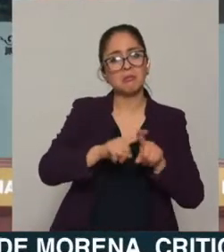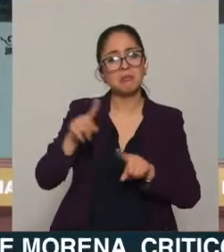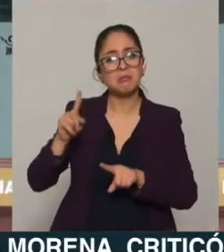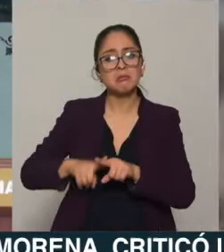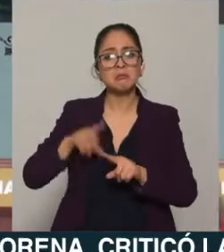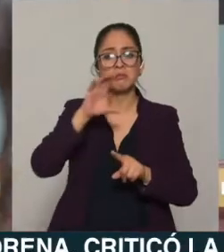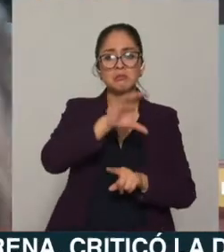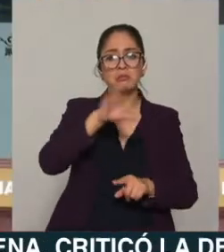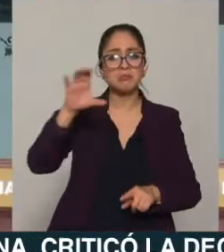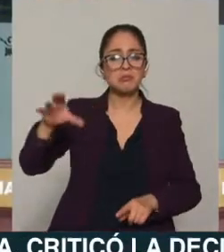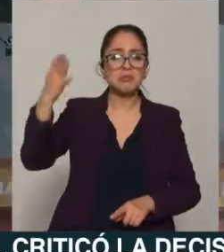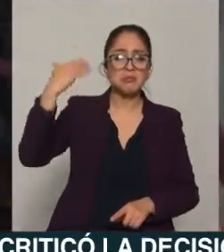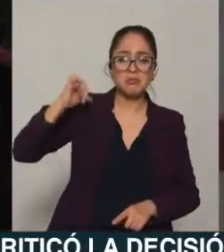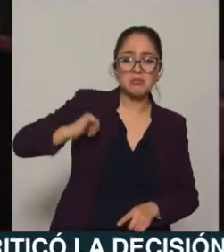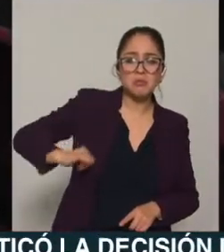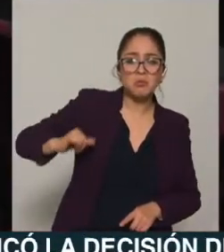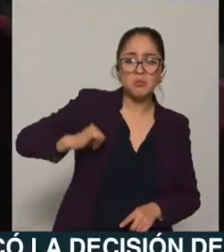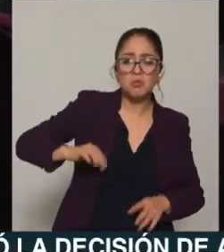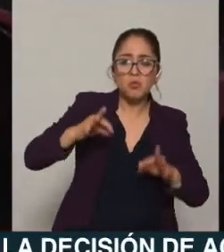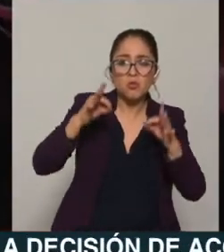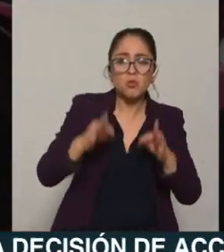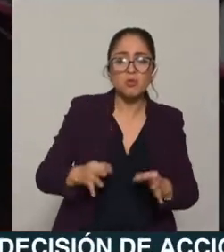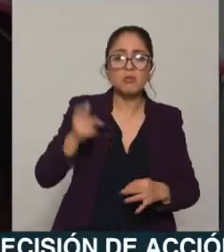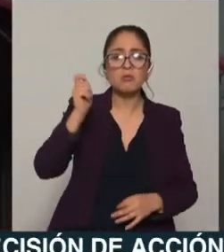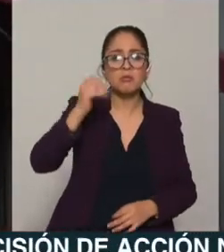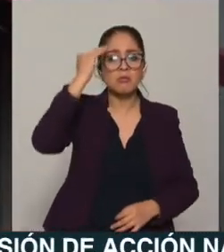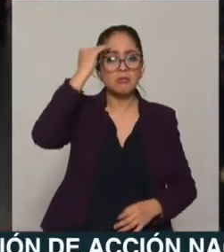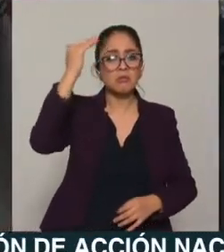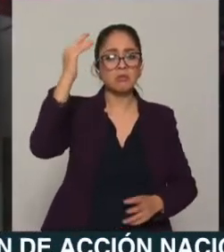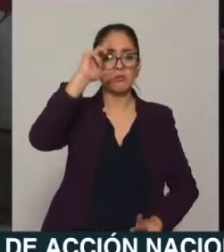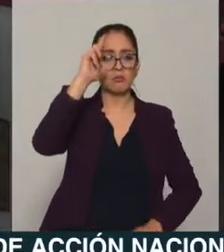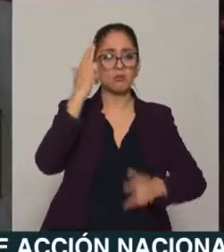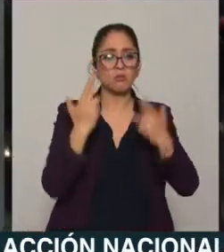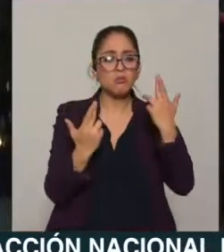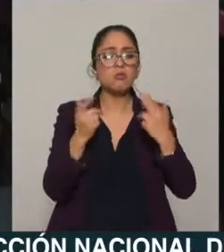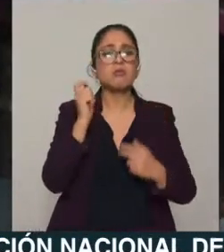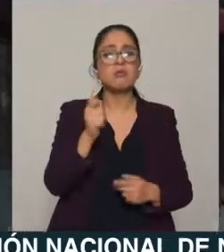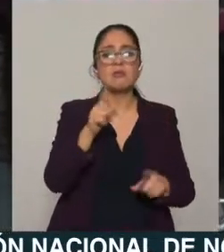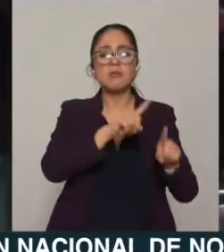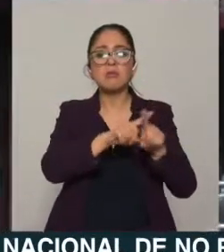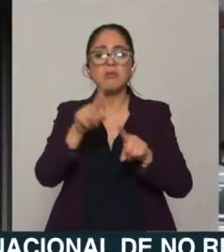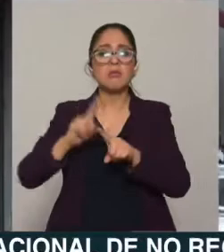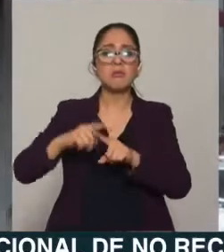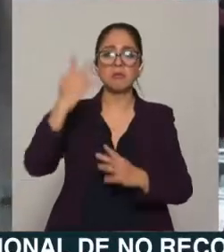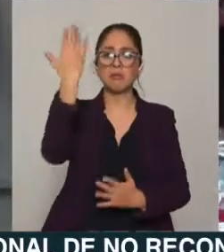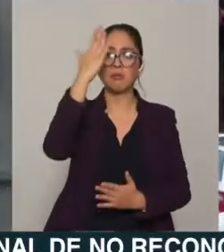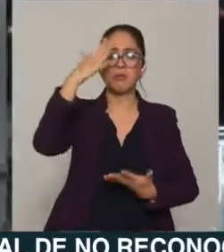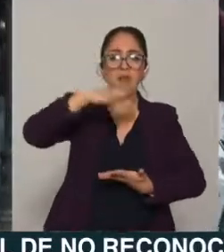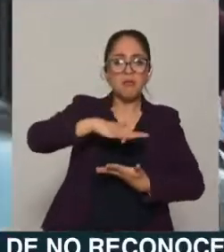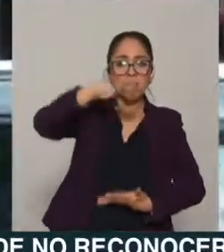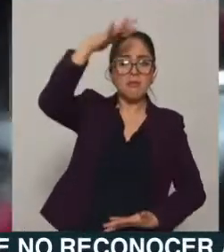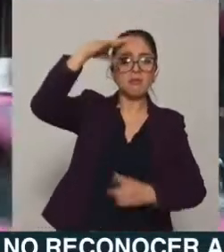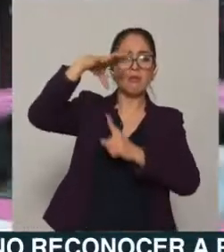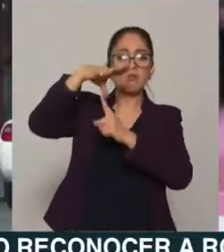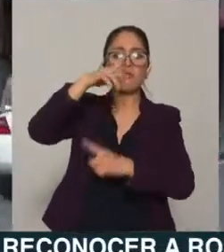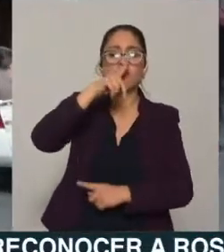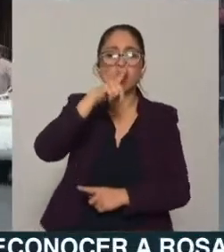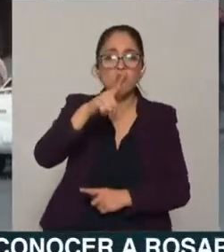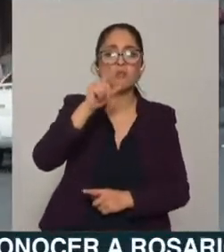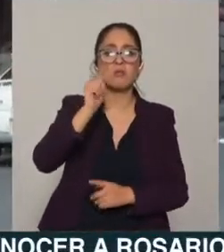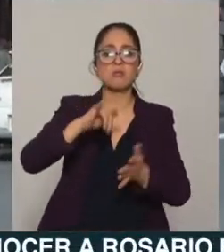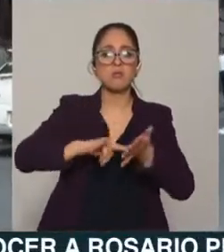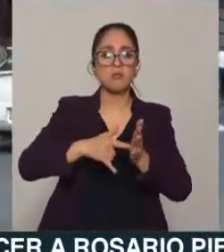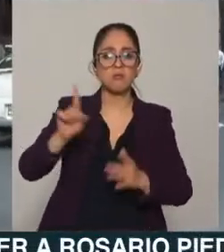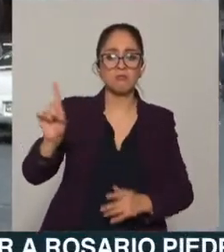su mobiliario original que data de la época revolucionaria. Se trata de grandes espejos, lámparas, relojes de péndulo,